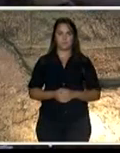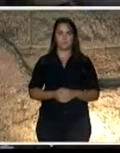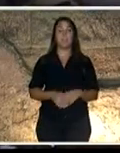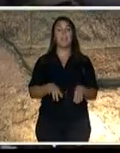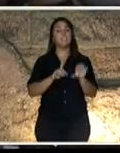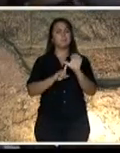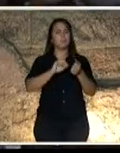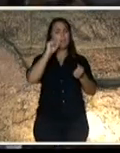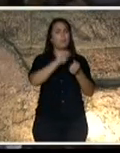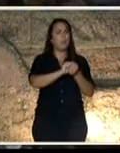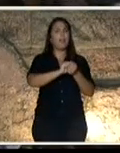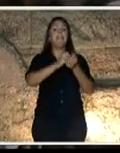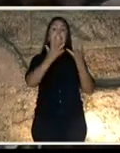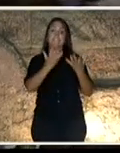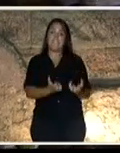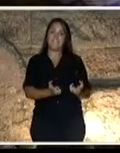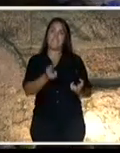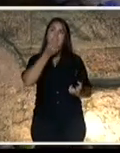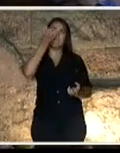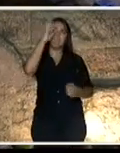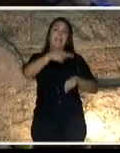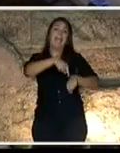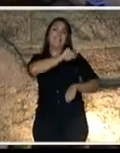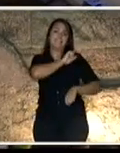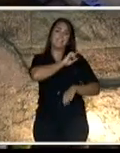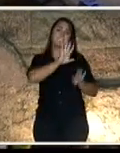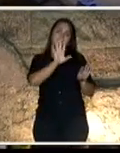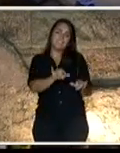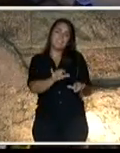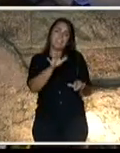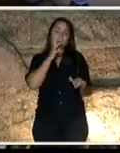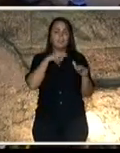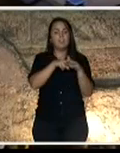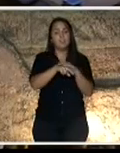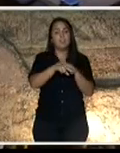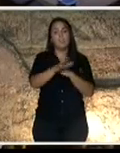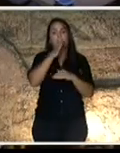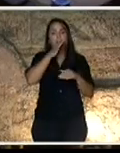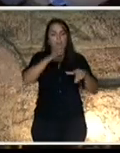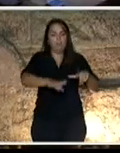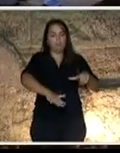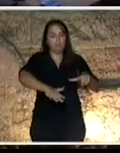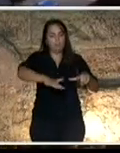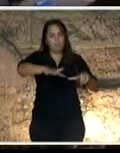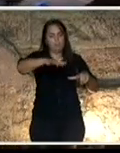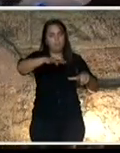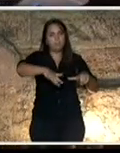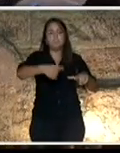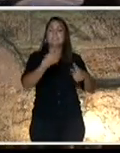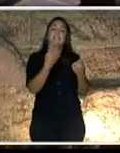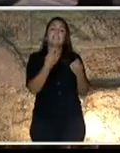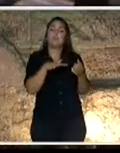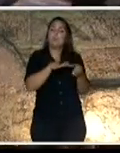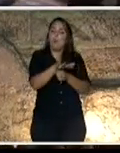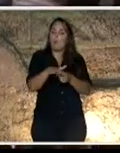Extremadura, dura y seca, de clima extremo, ha dado paso a recursos hidrográficos que superan sus necesidades